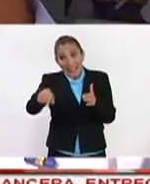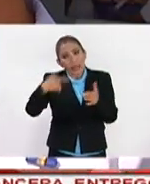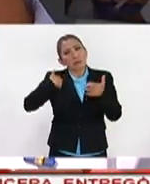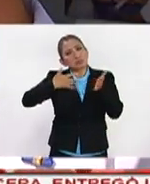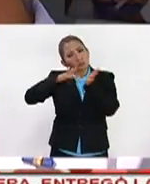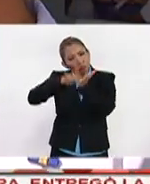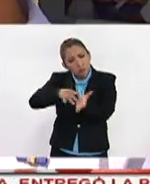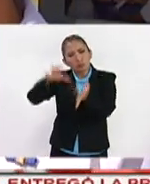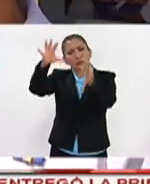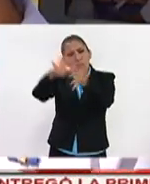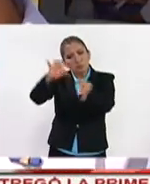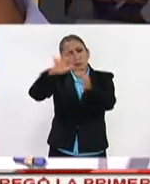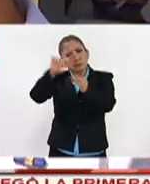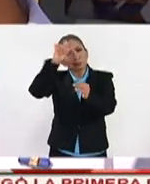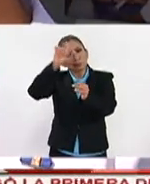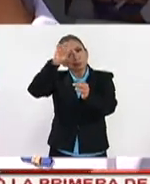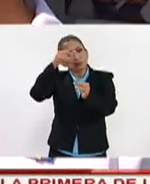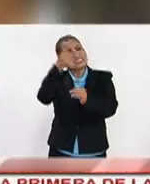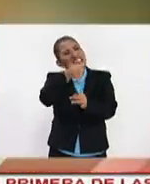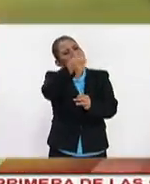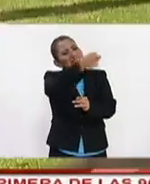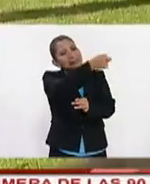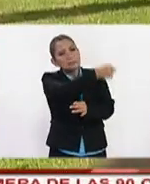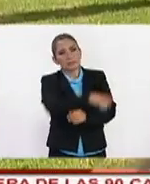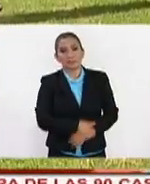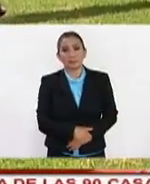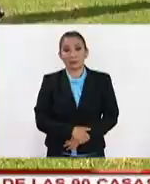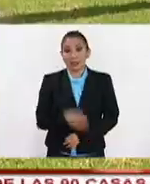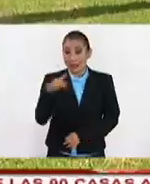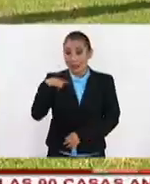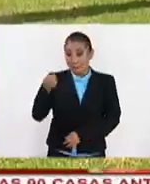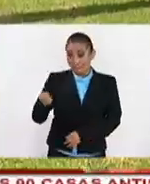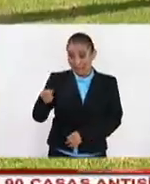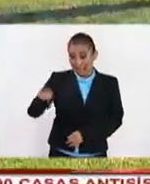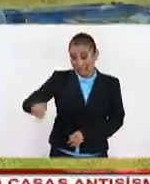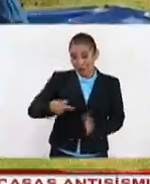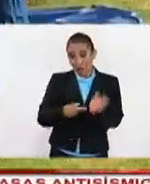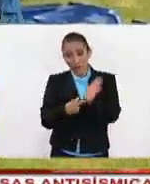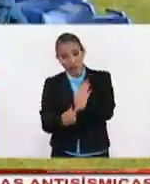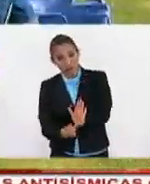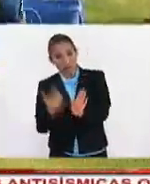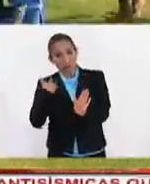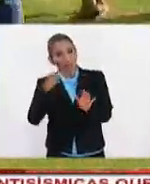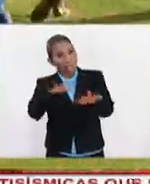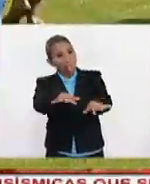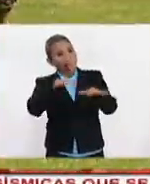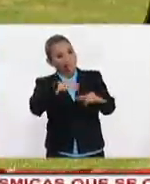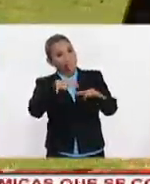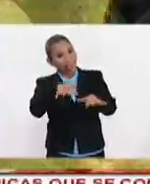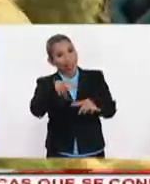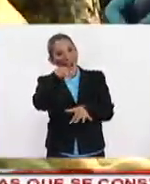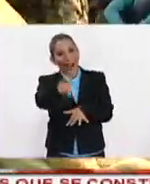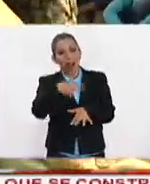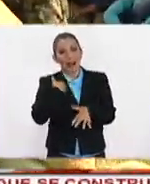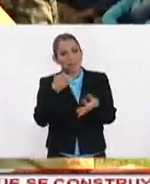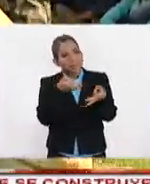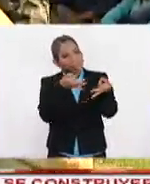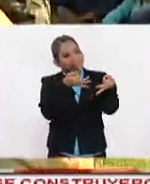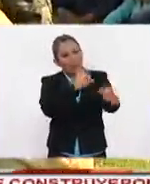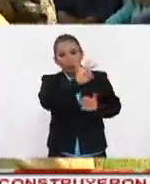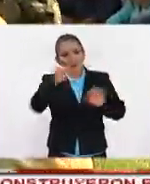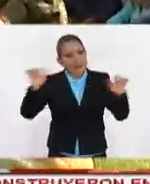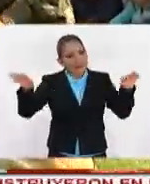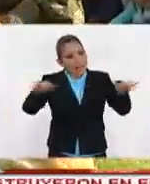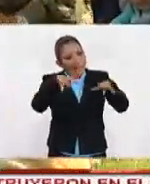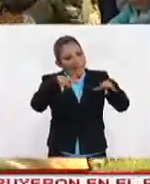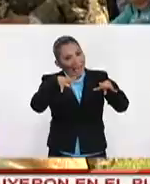les apoyamos a orientarlos un poquito. Los binomios caninos, la gran sensación del momento, se robó la atención de